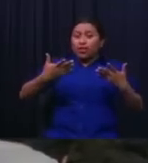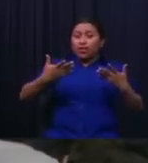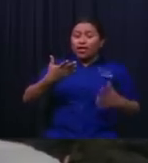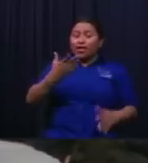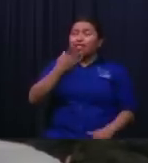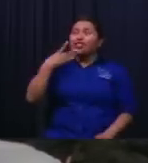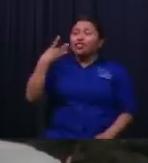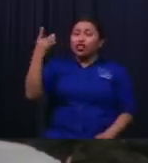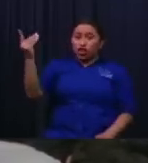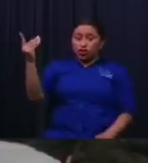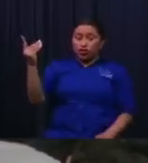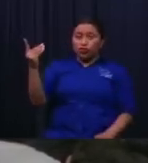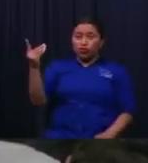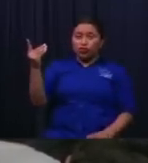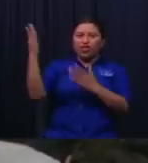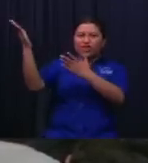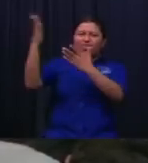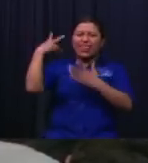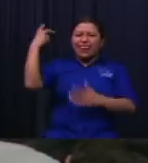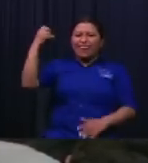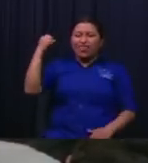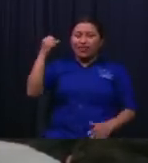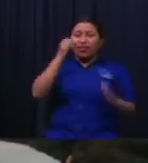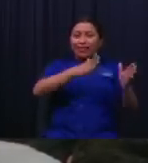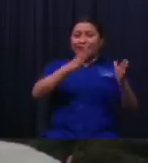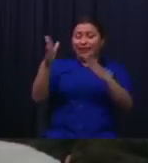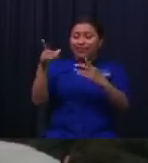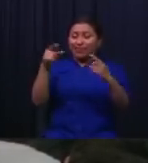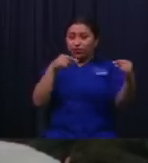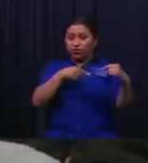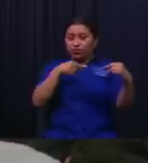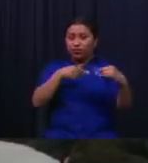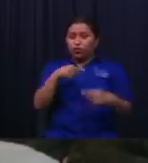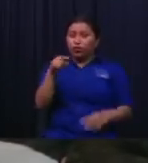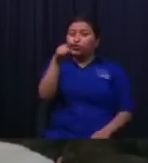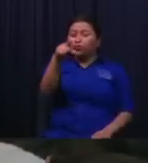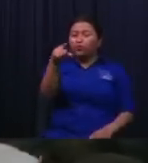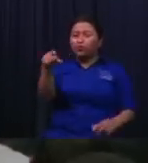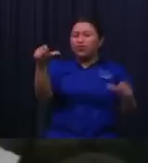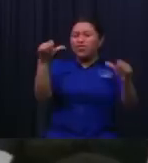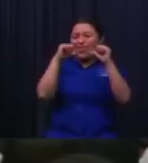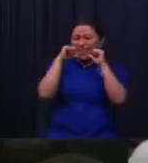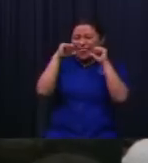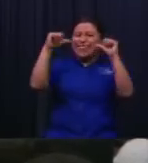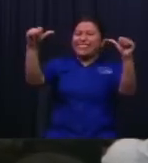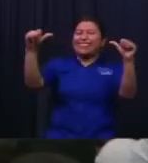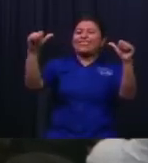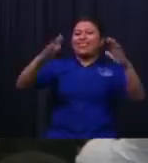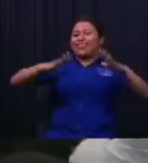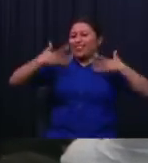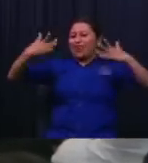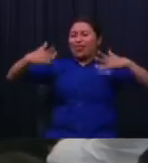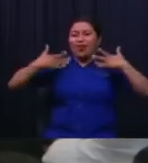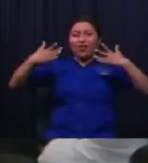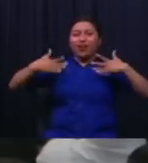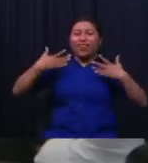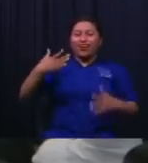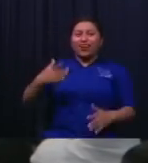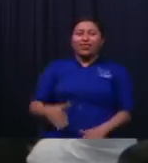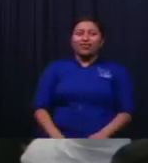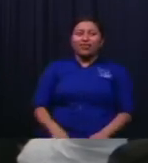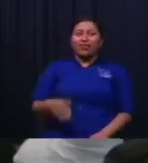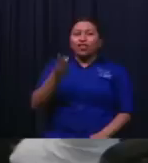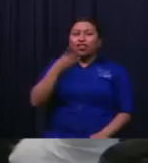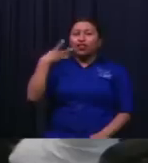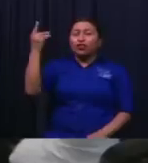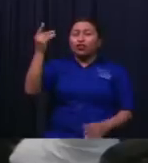angustiadores, da gritos de júbilo, hermano. Porque eso es lo que Dios tiene preparado para tu vida.